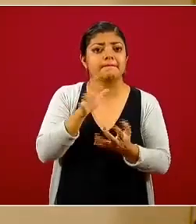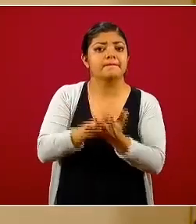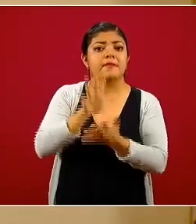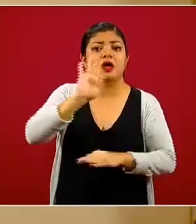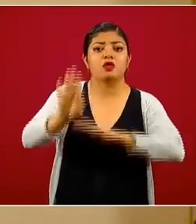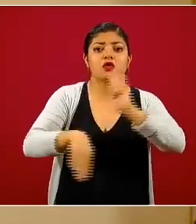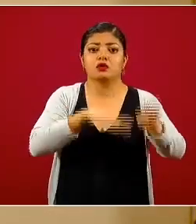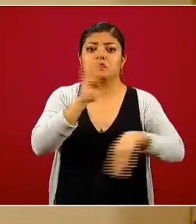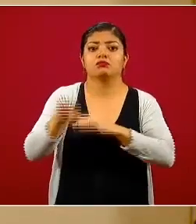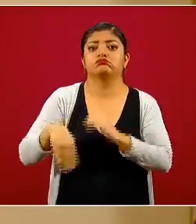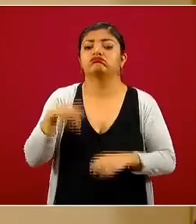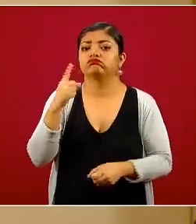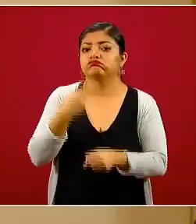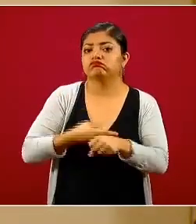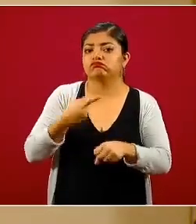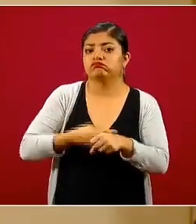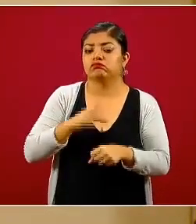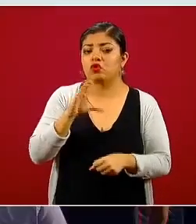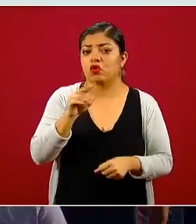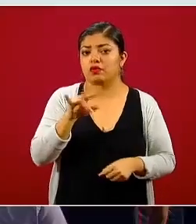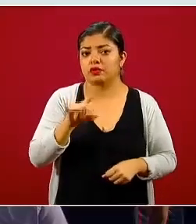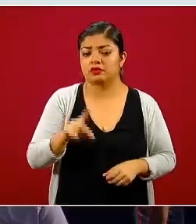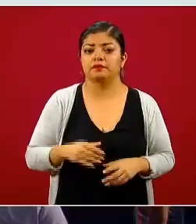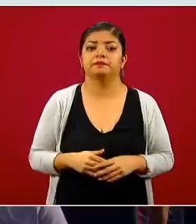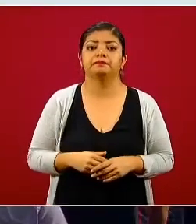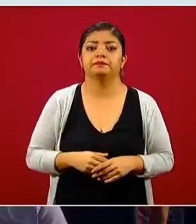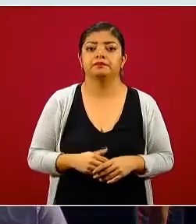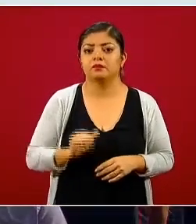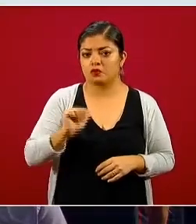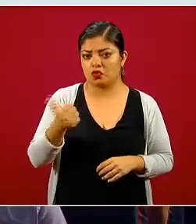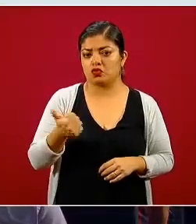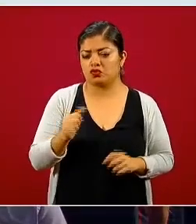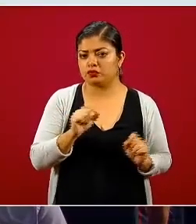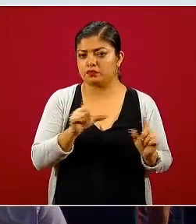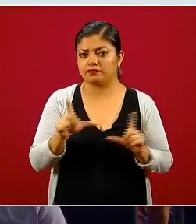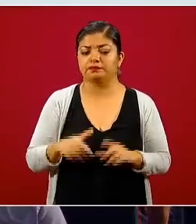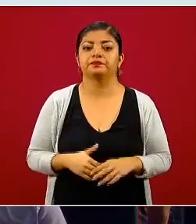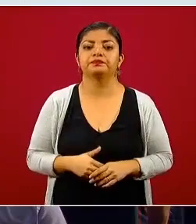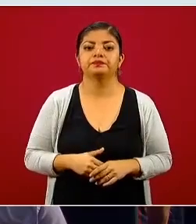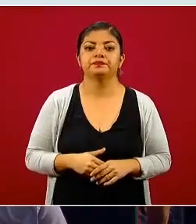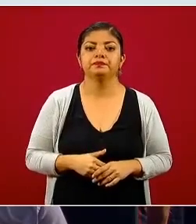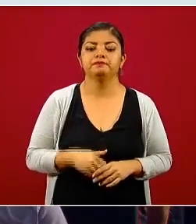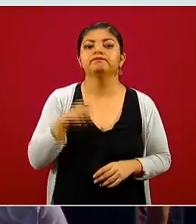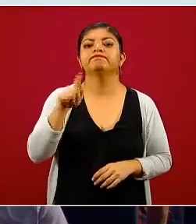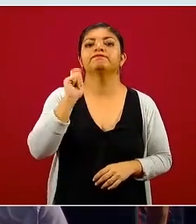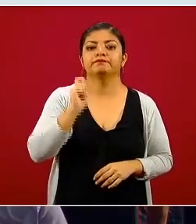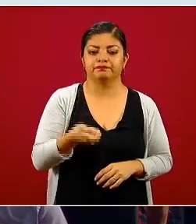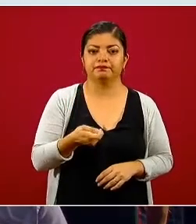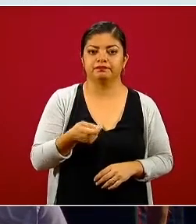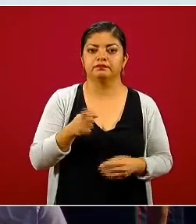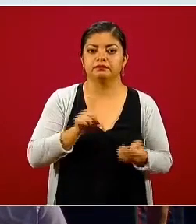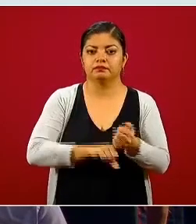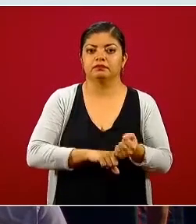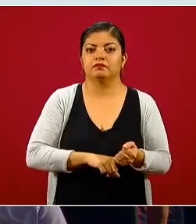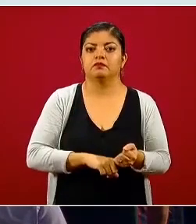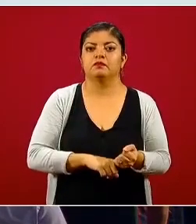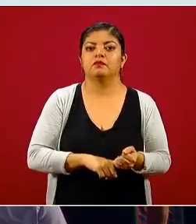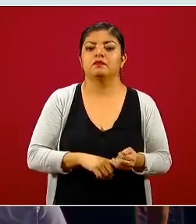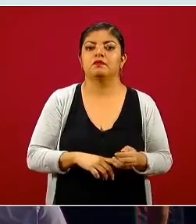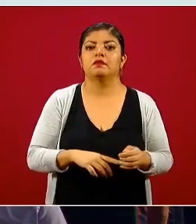consecuencia de la enfermedad. Veamos la siguiente diapositiva. Tiene que ver precisamente con las